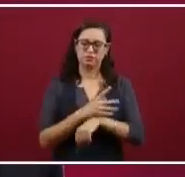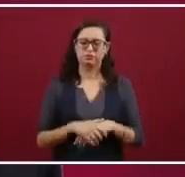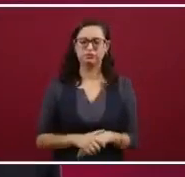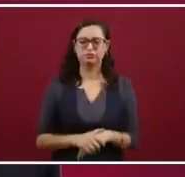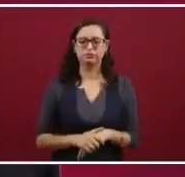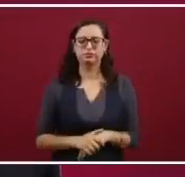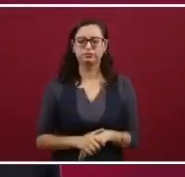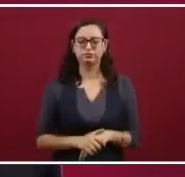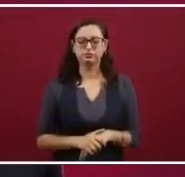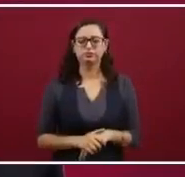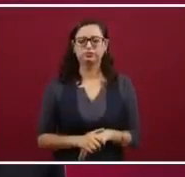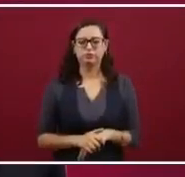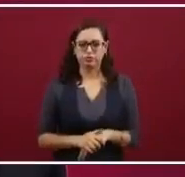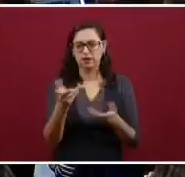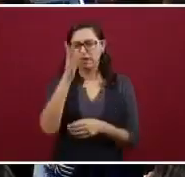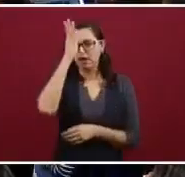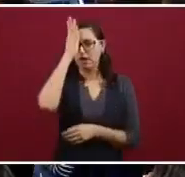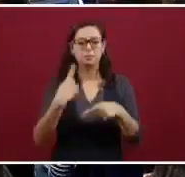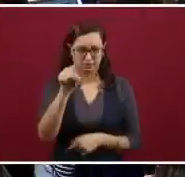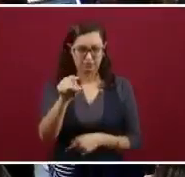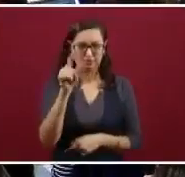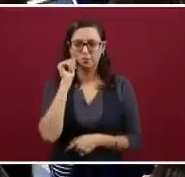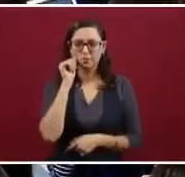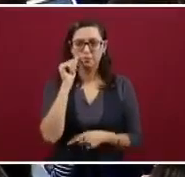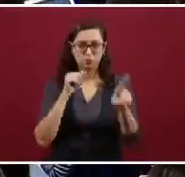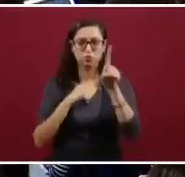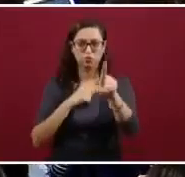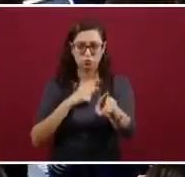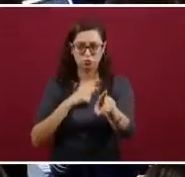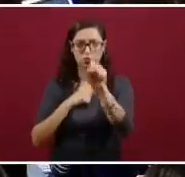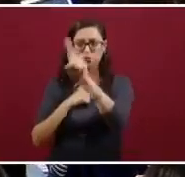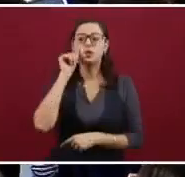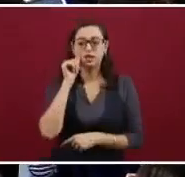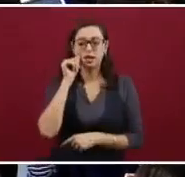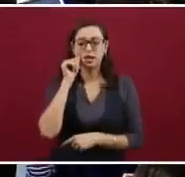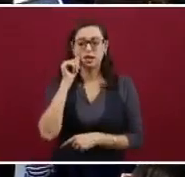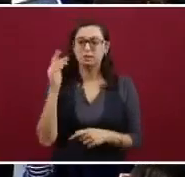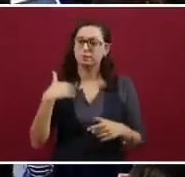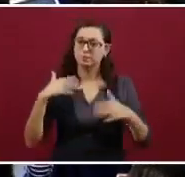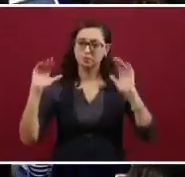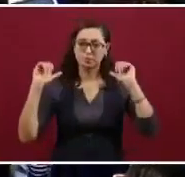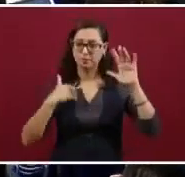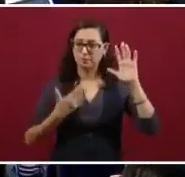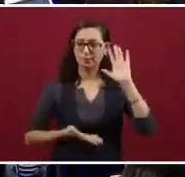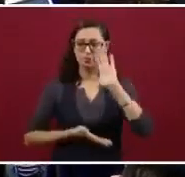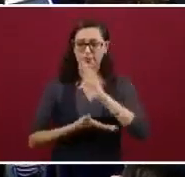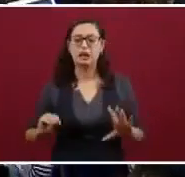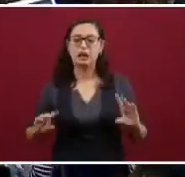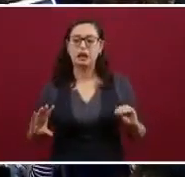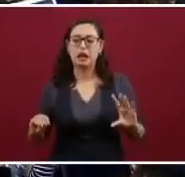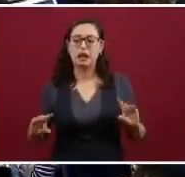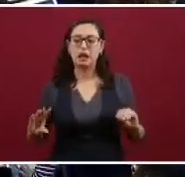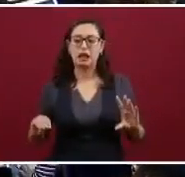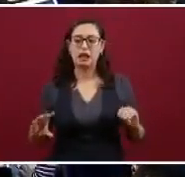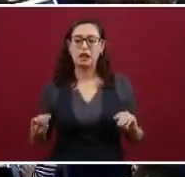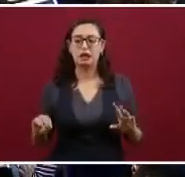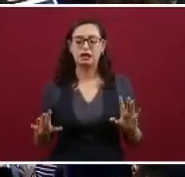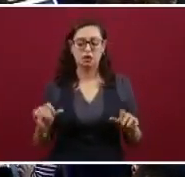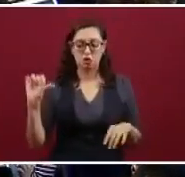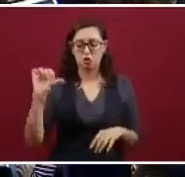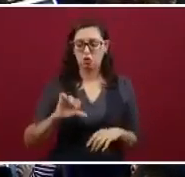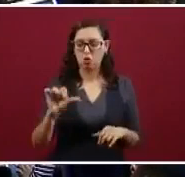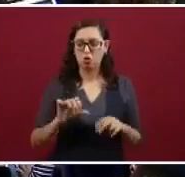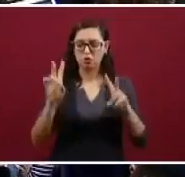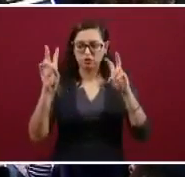Entonces, sí se puede llegar a acuerdos. Mañana, ¿sí? Tú y tú. Tres, me tengo que ir porque ya la agenda